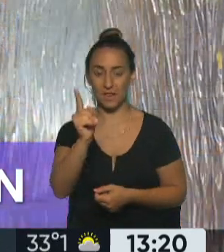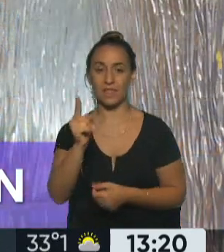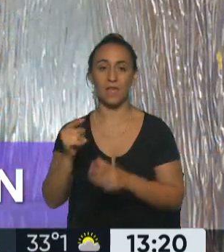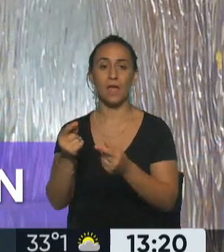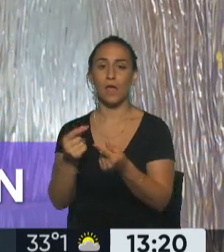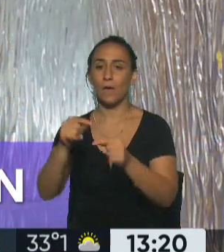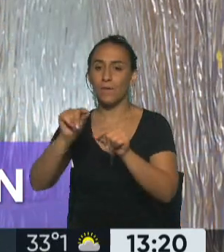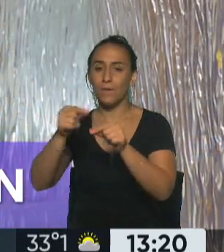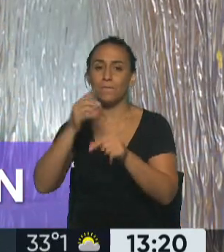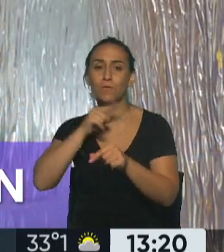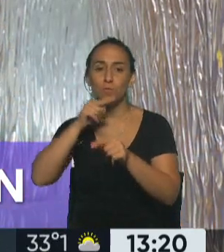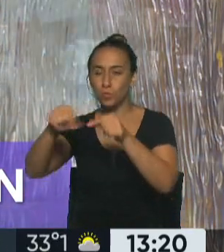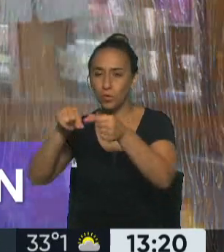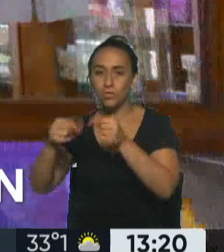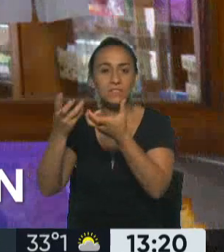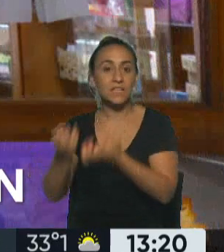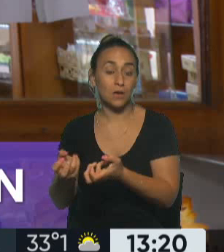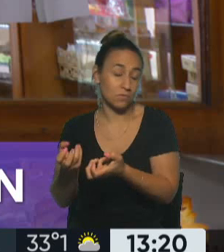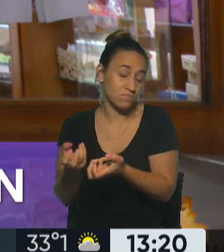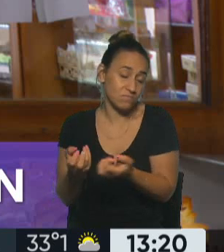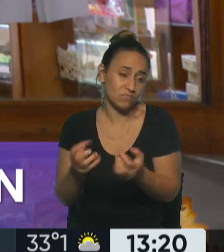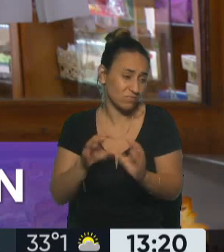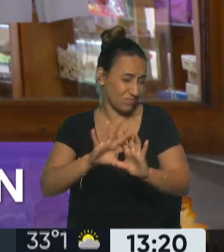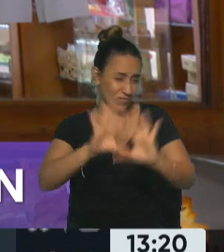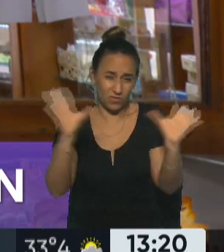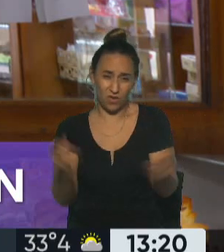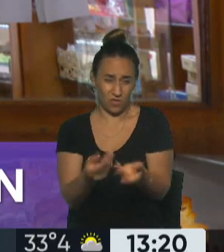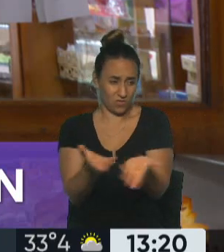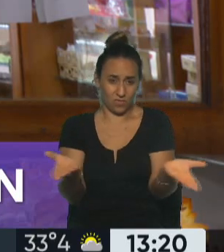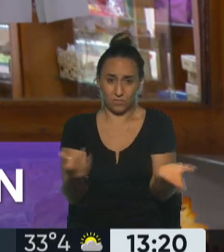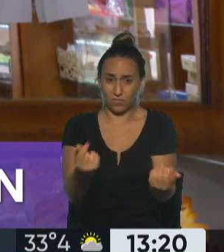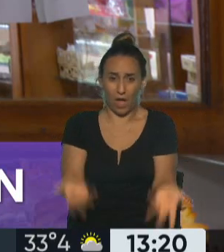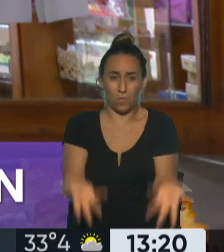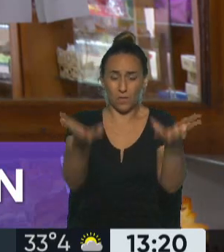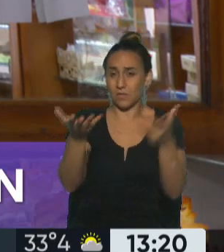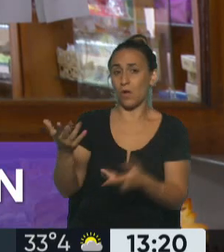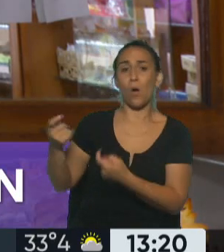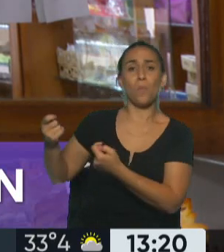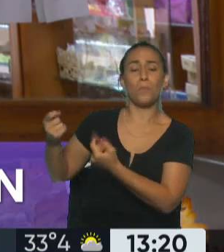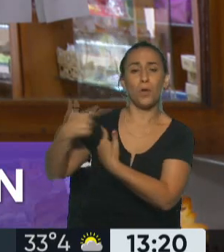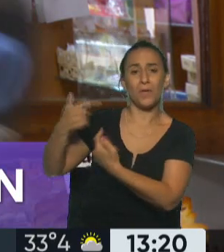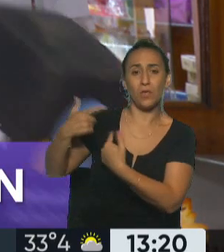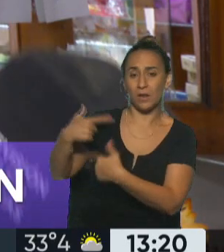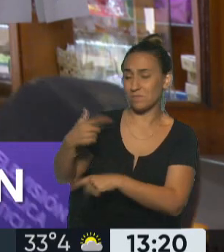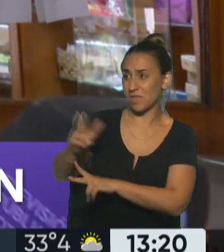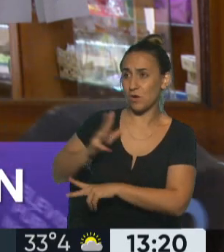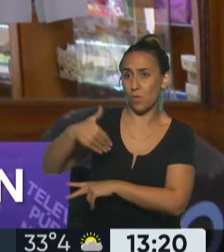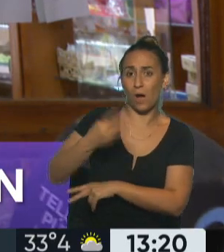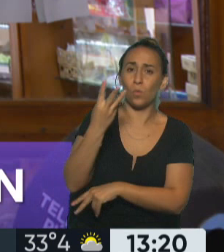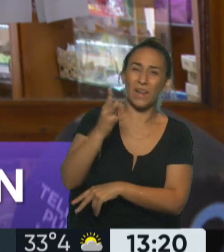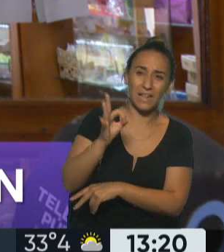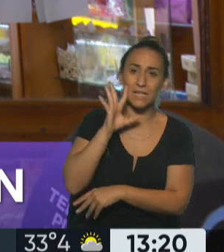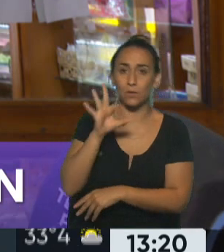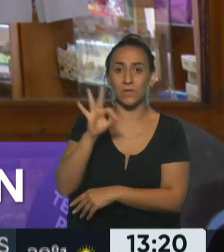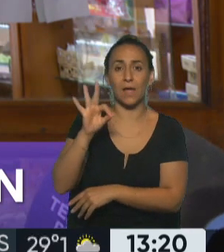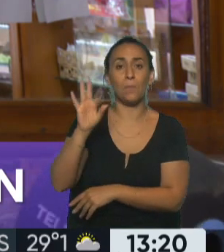seca y bueno la demás cosa todo con aumento me hablaron los proveedores entre un 40 y un 50% y respecto de